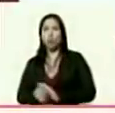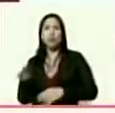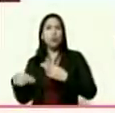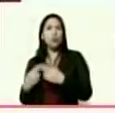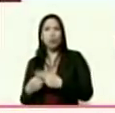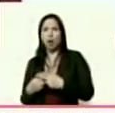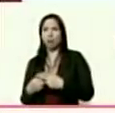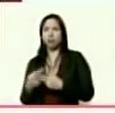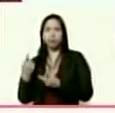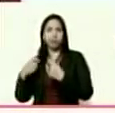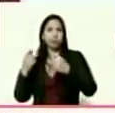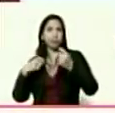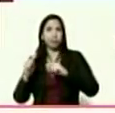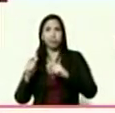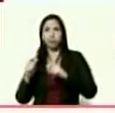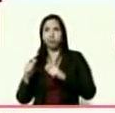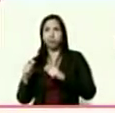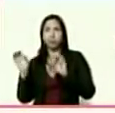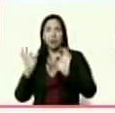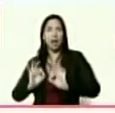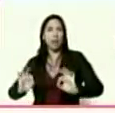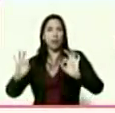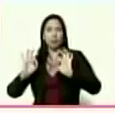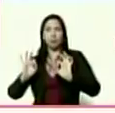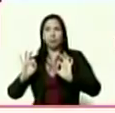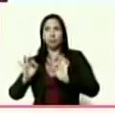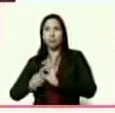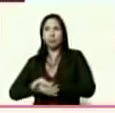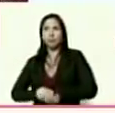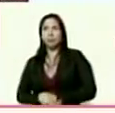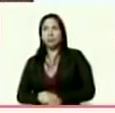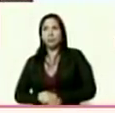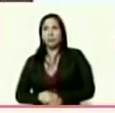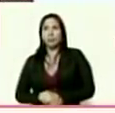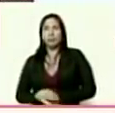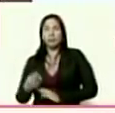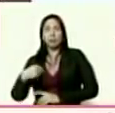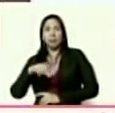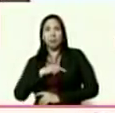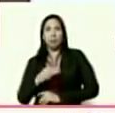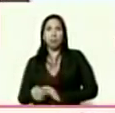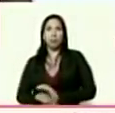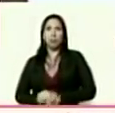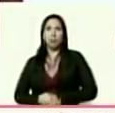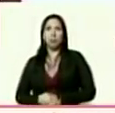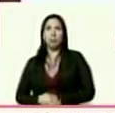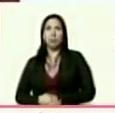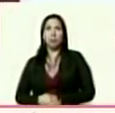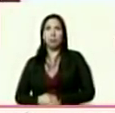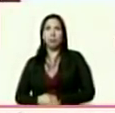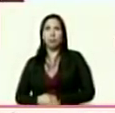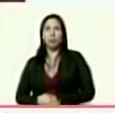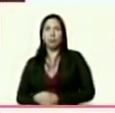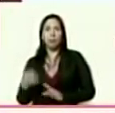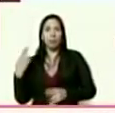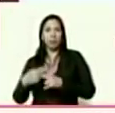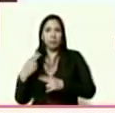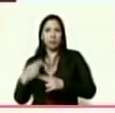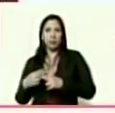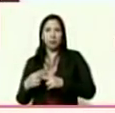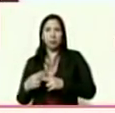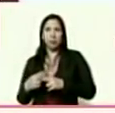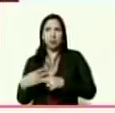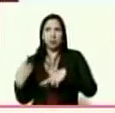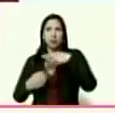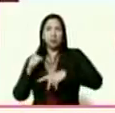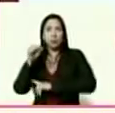negociar nada de nosotros que perjudique a la nación o que perjudique a la